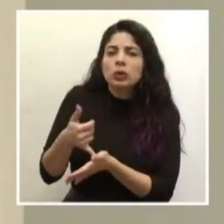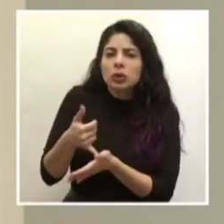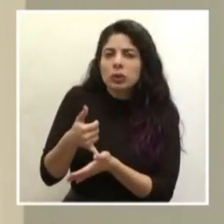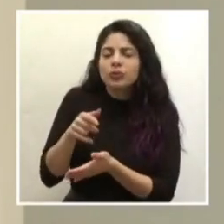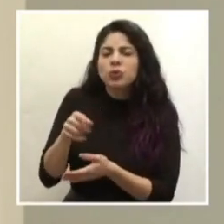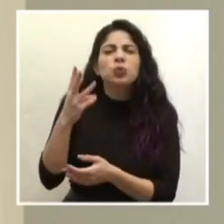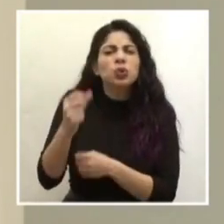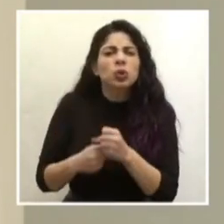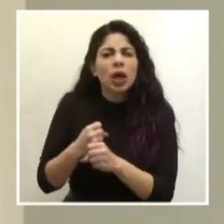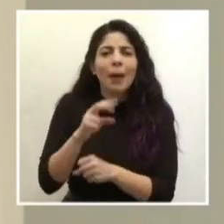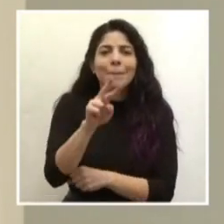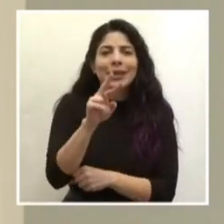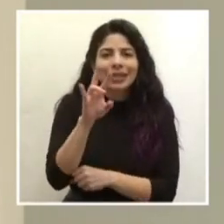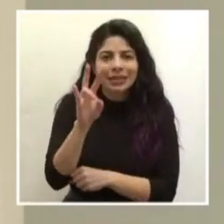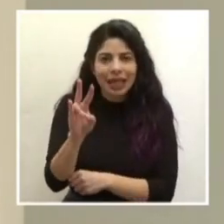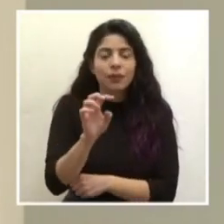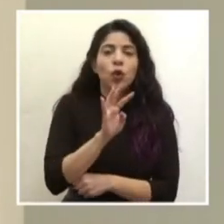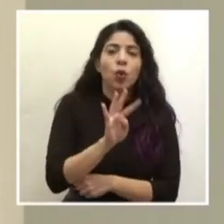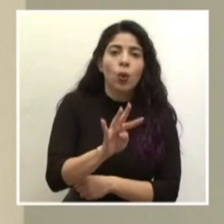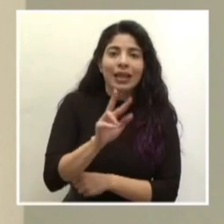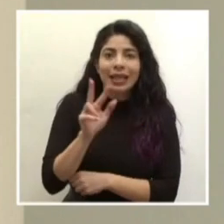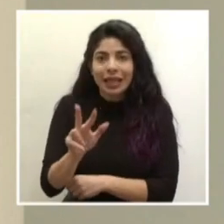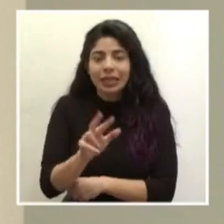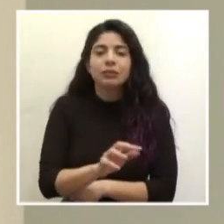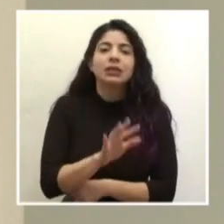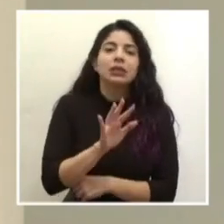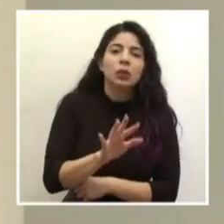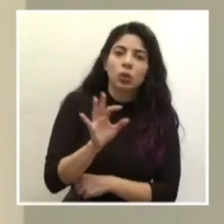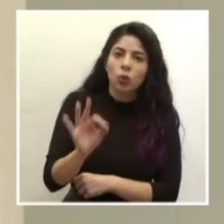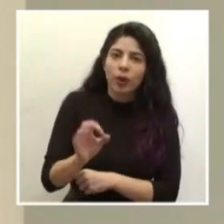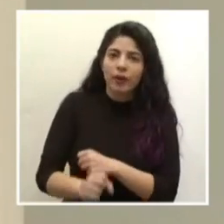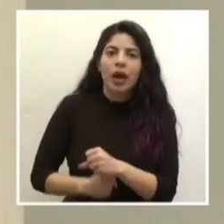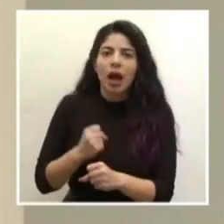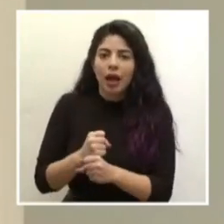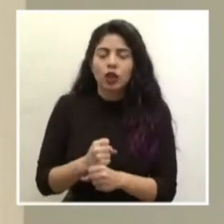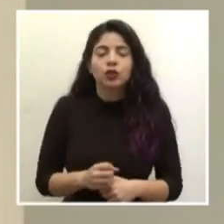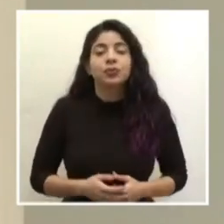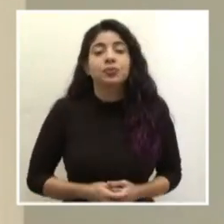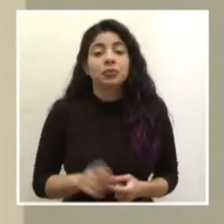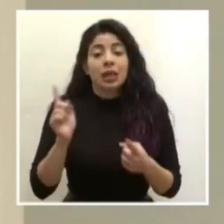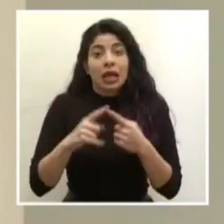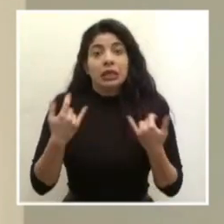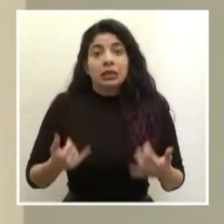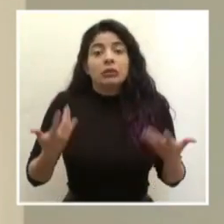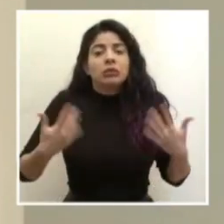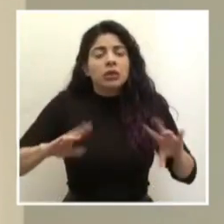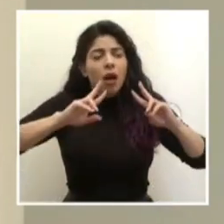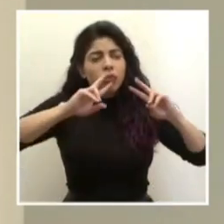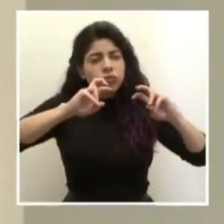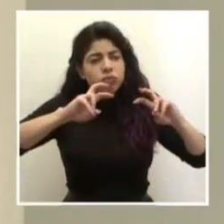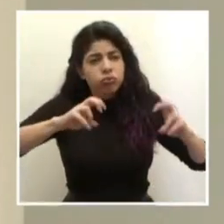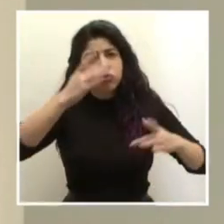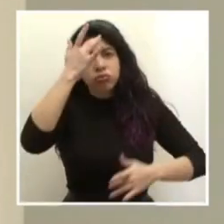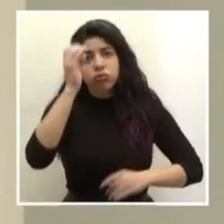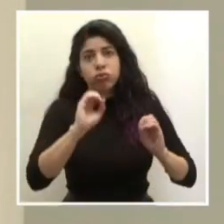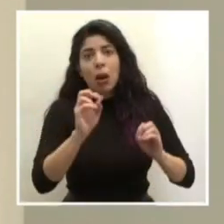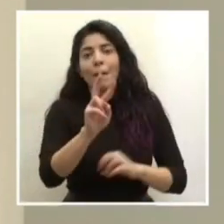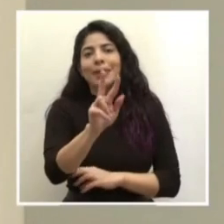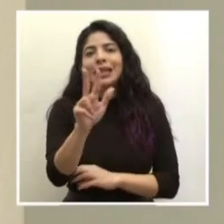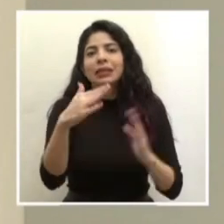con edades de 27, 43 y 59 años. Hasta el momento se han descartado